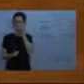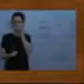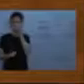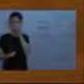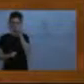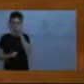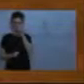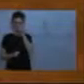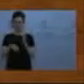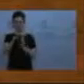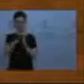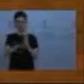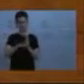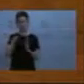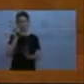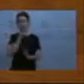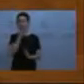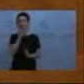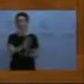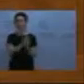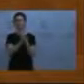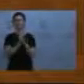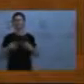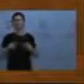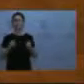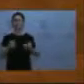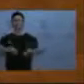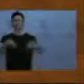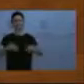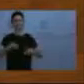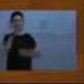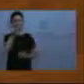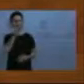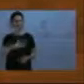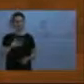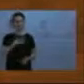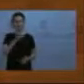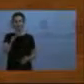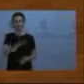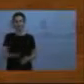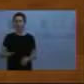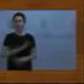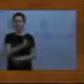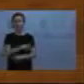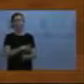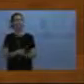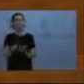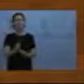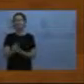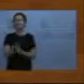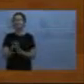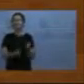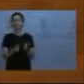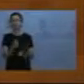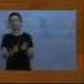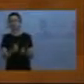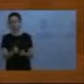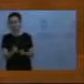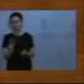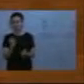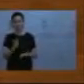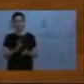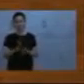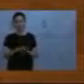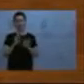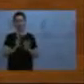programas escolares. Convertir la salud, la seguridad y el bienestar del niño en el objetivo primordial de un deporte a esa edad, no algo meramente competitivo o para el lucimiento